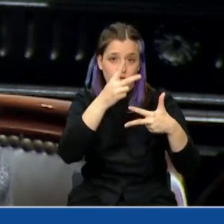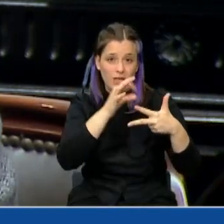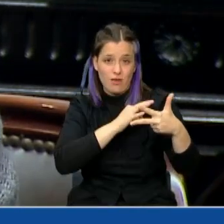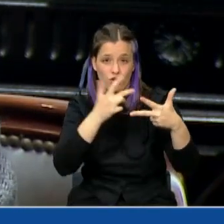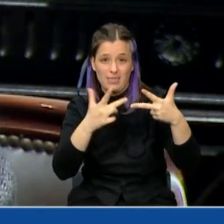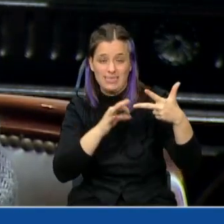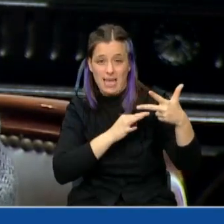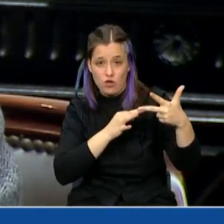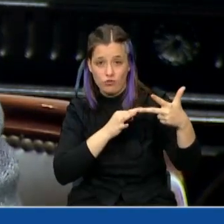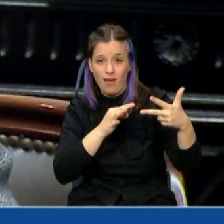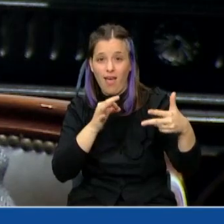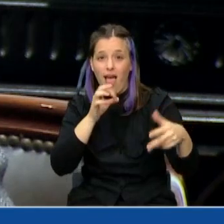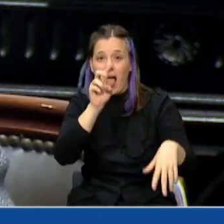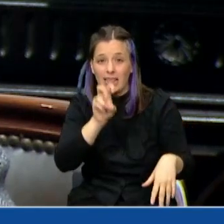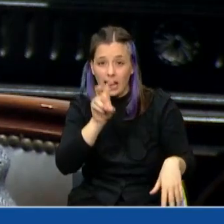es inexistente.